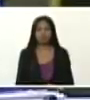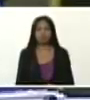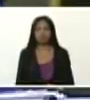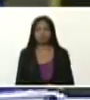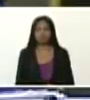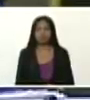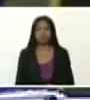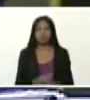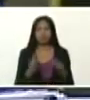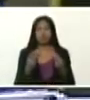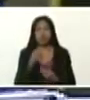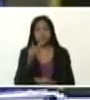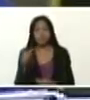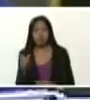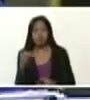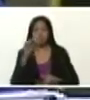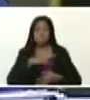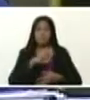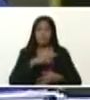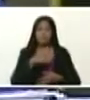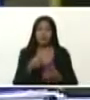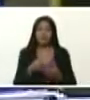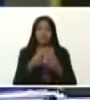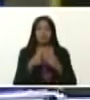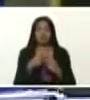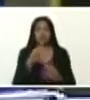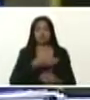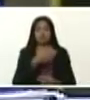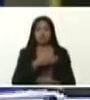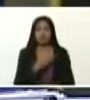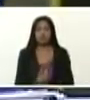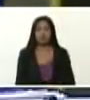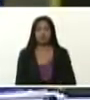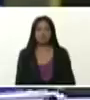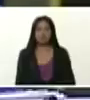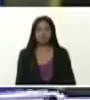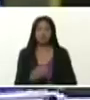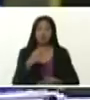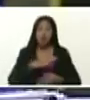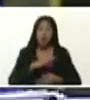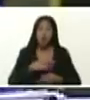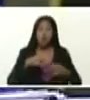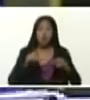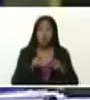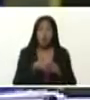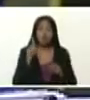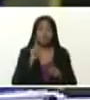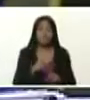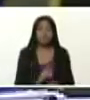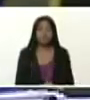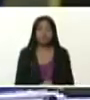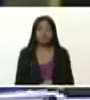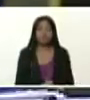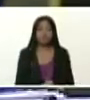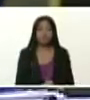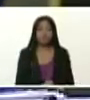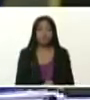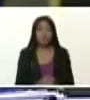Y mucha gente ahorra las prestaciones sociales, ahorra los